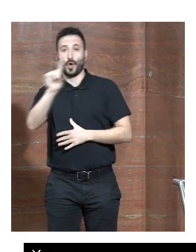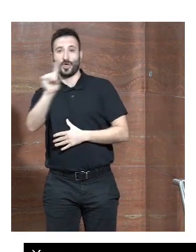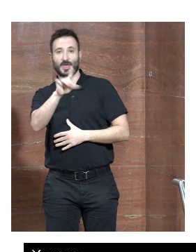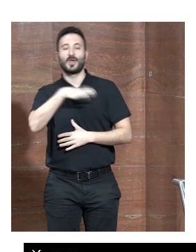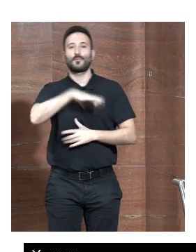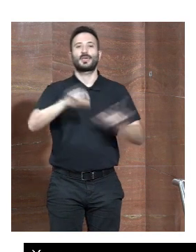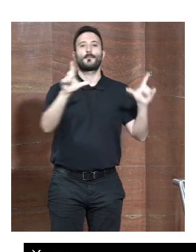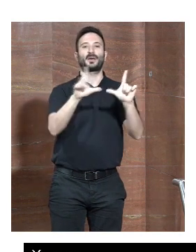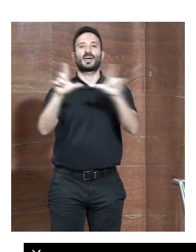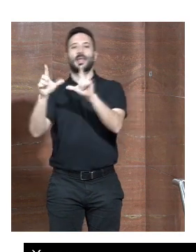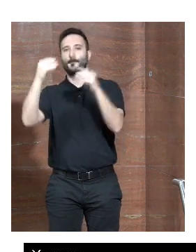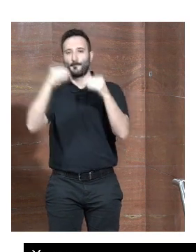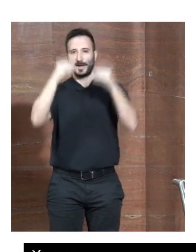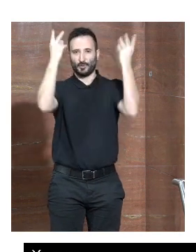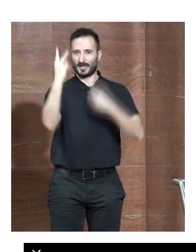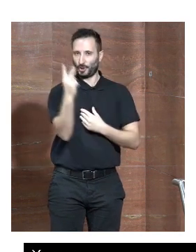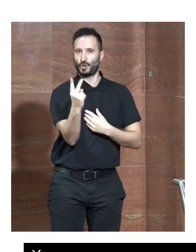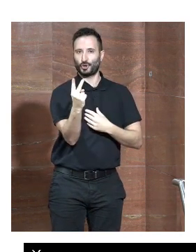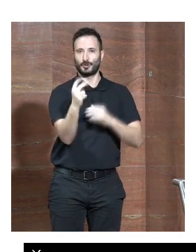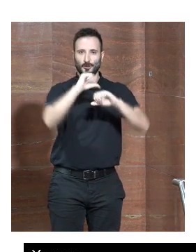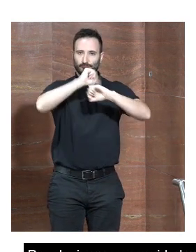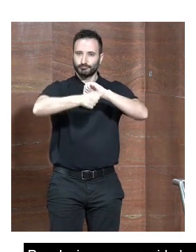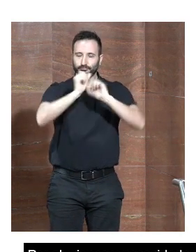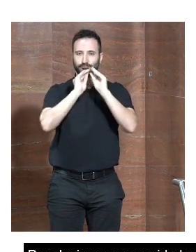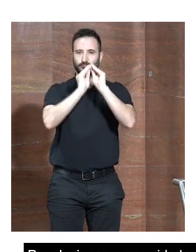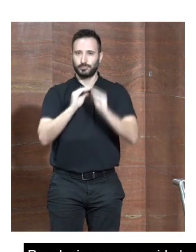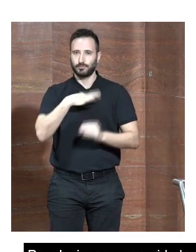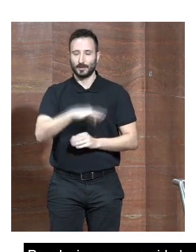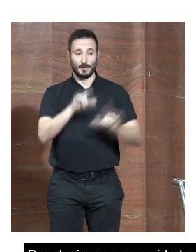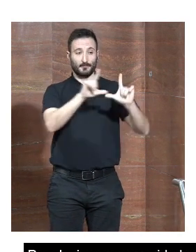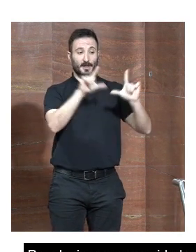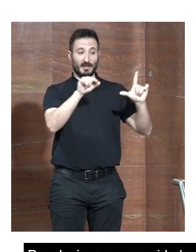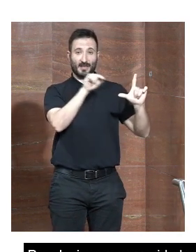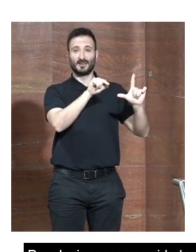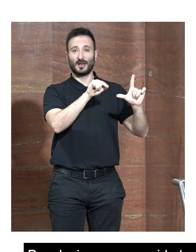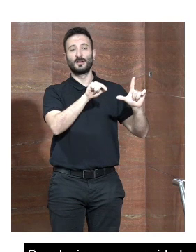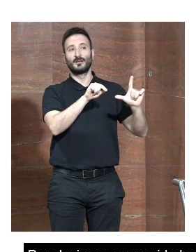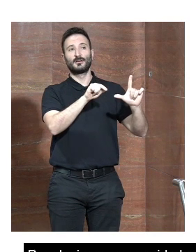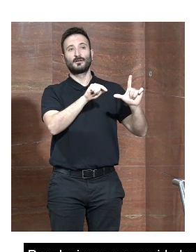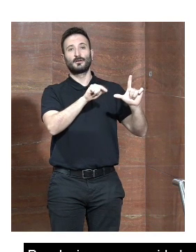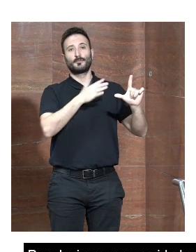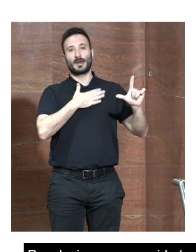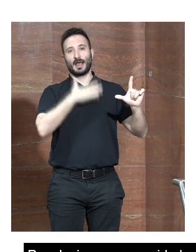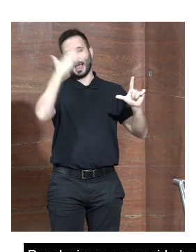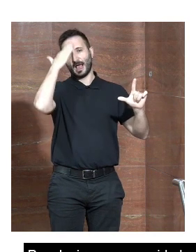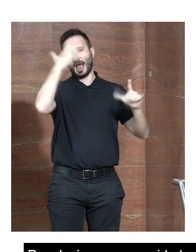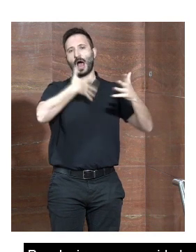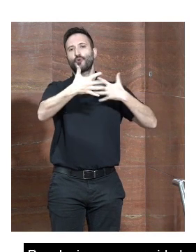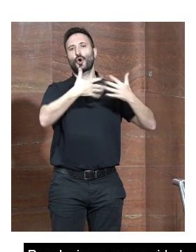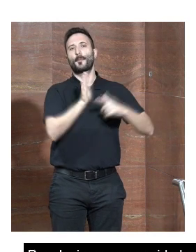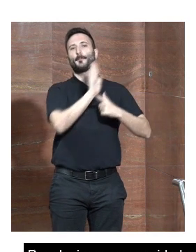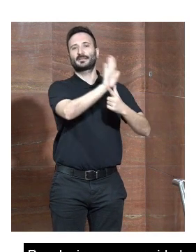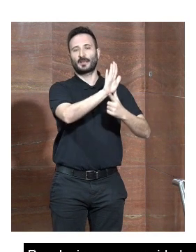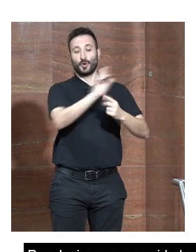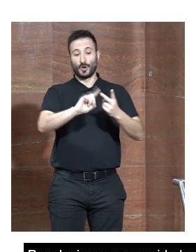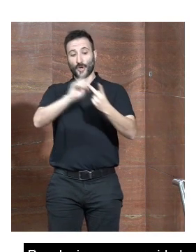2 pantallas virtuales, 2 escritorios, y en una poner la vista de autor o vista de presentador y